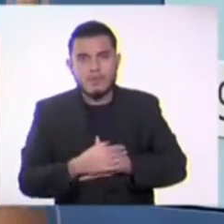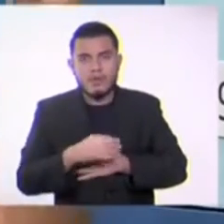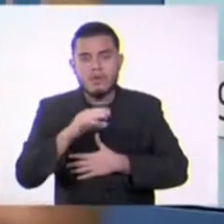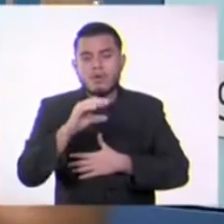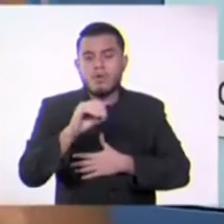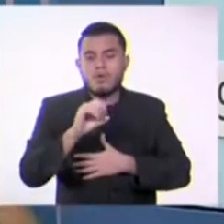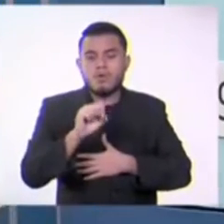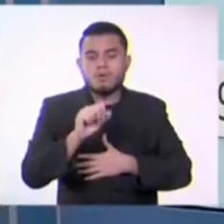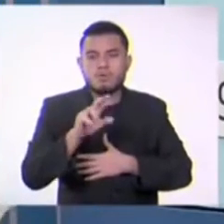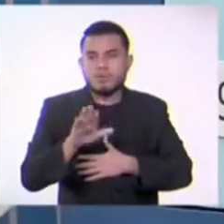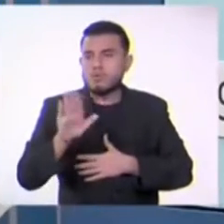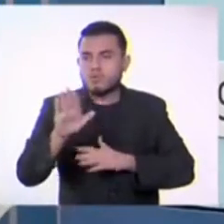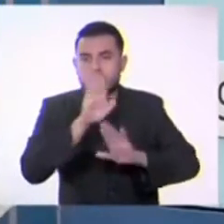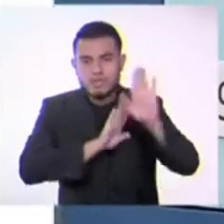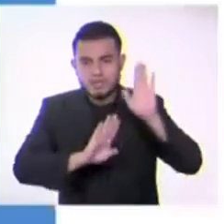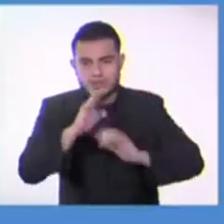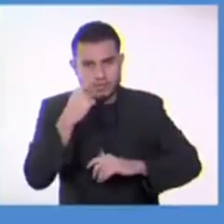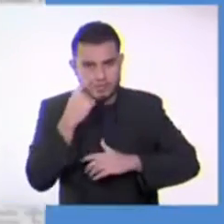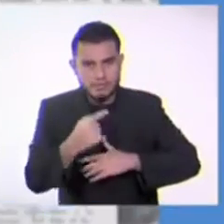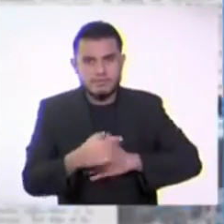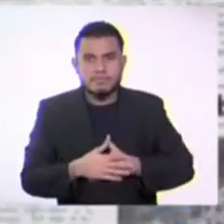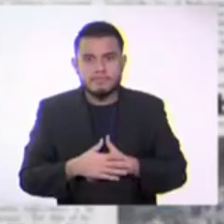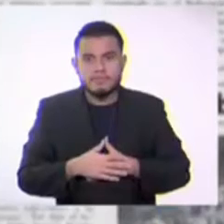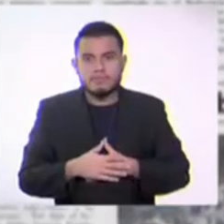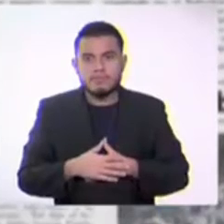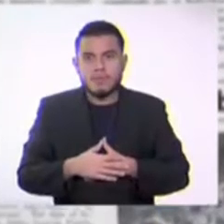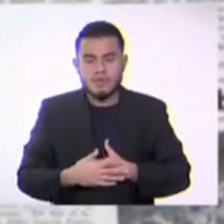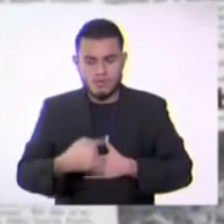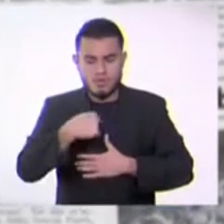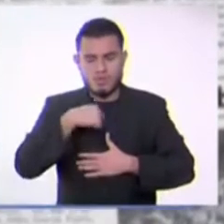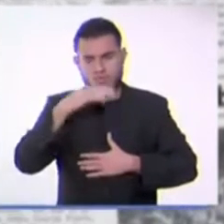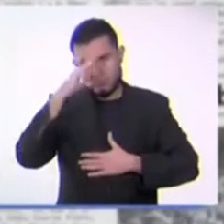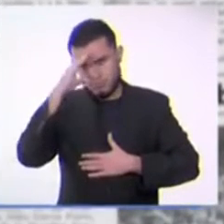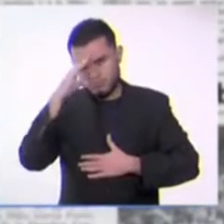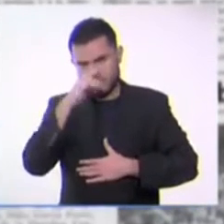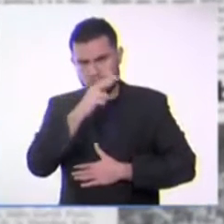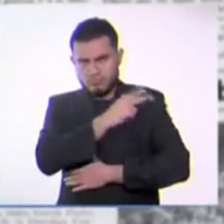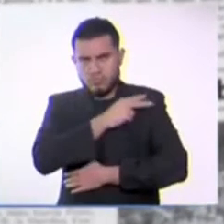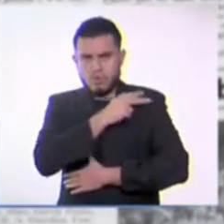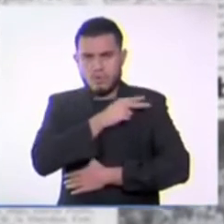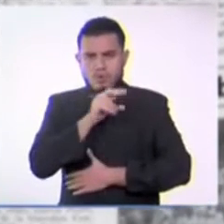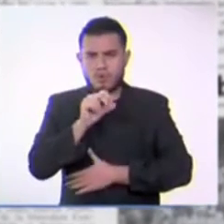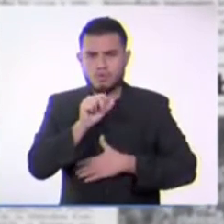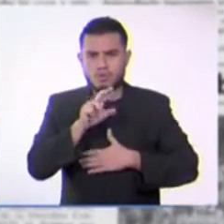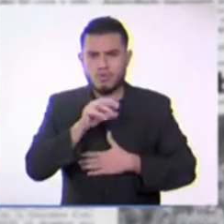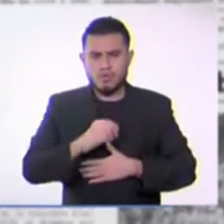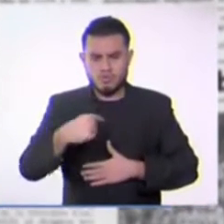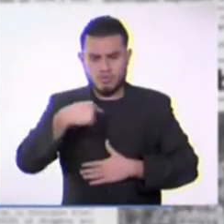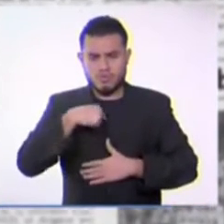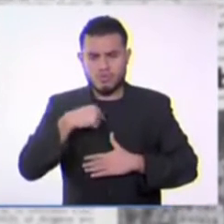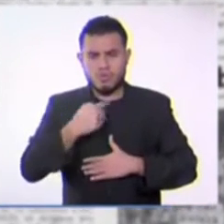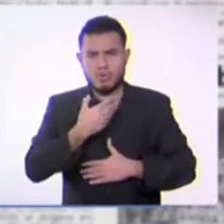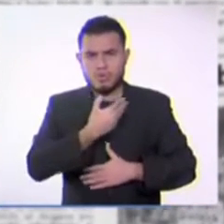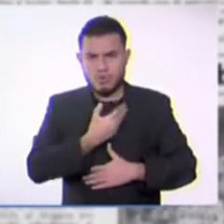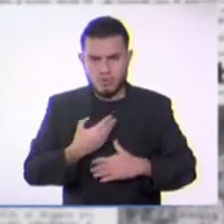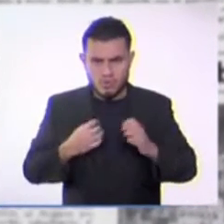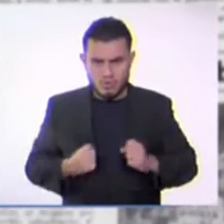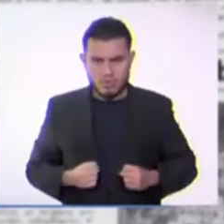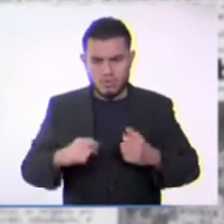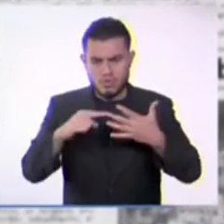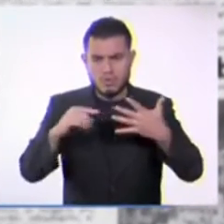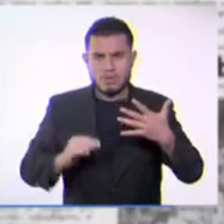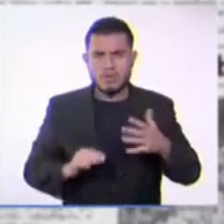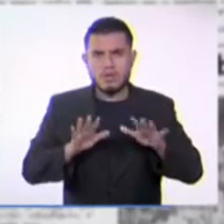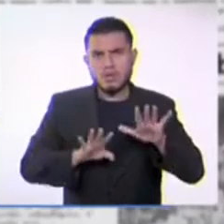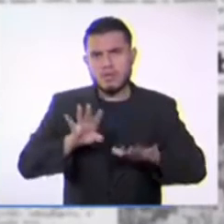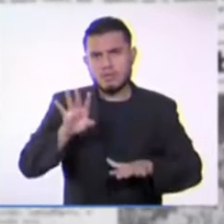Osorio su historia? Escuchemos. Soy el coronel Óscar Osorio. Fui presidente constitucional desde el